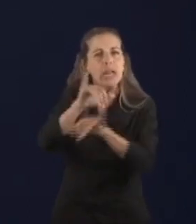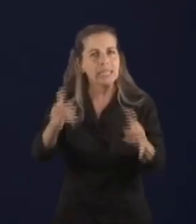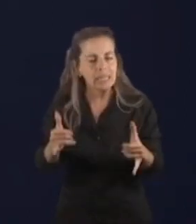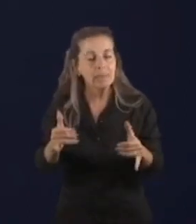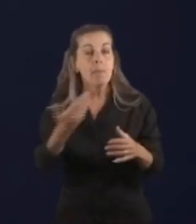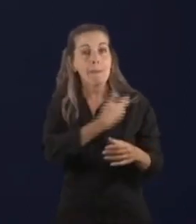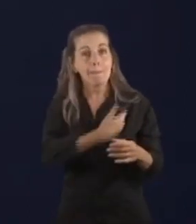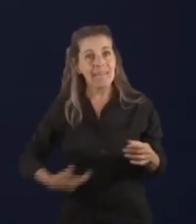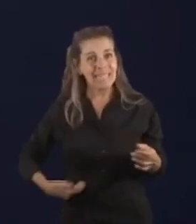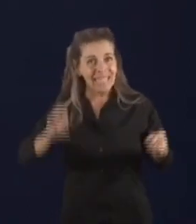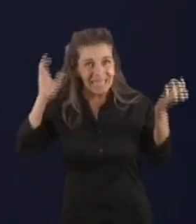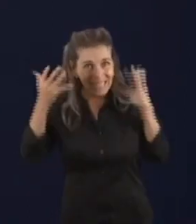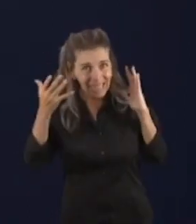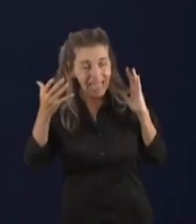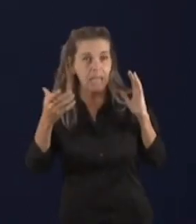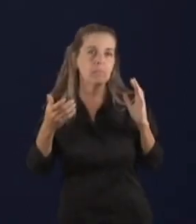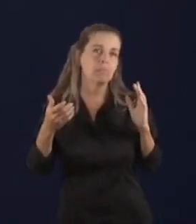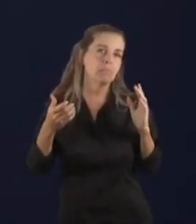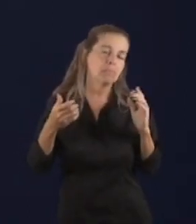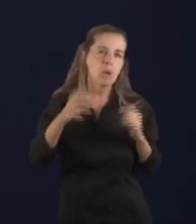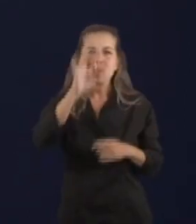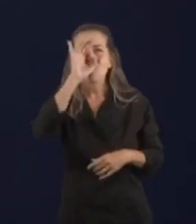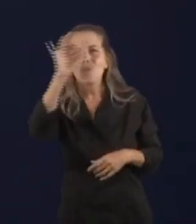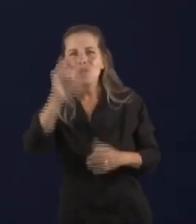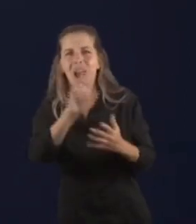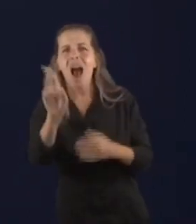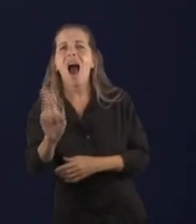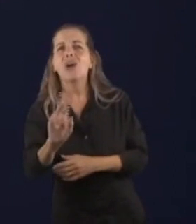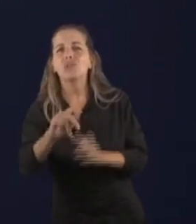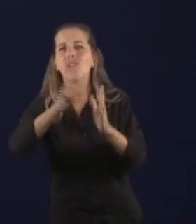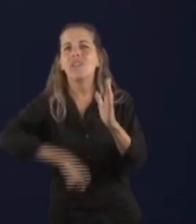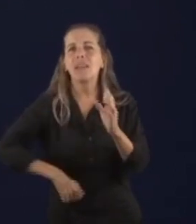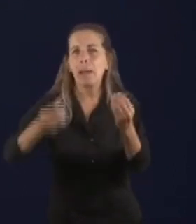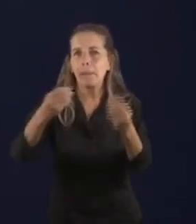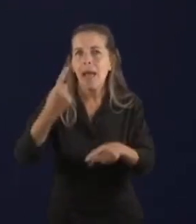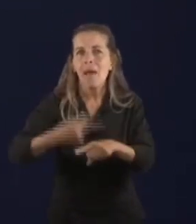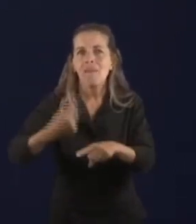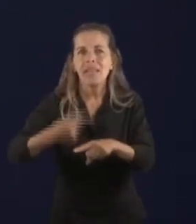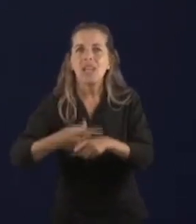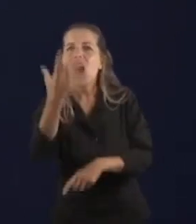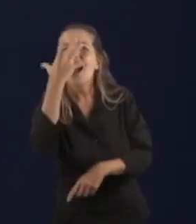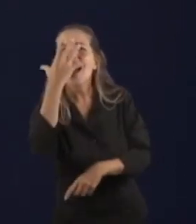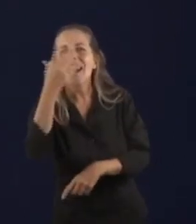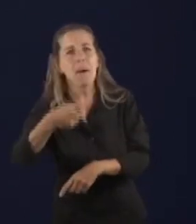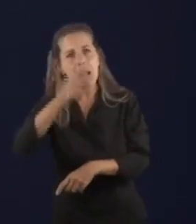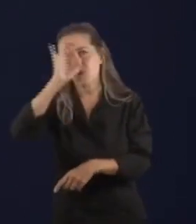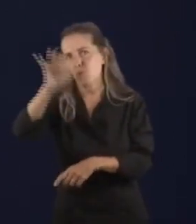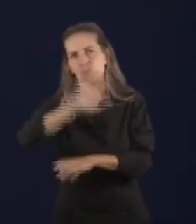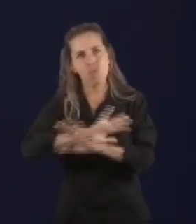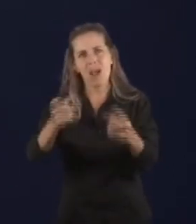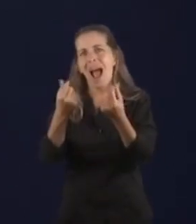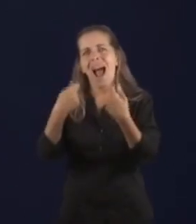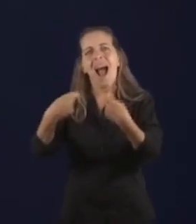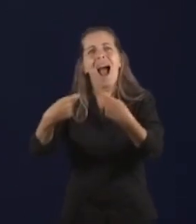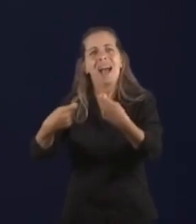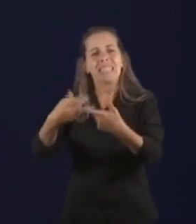presidente de la nación jamás autorizaría un adelanto para el festejo de los carnavales eh si entiendo que hay